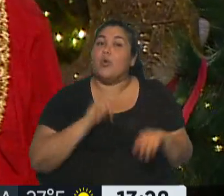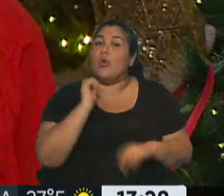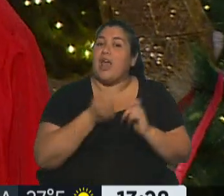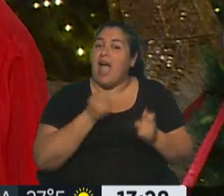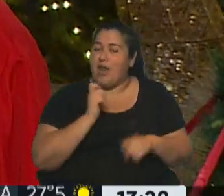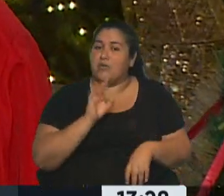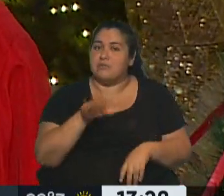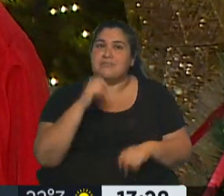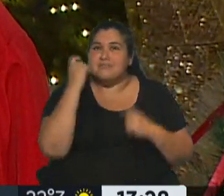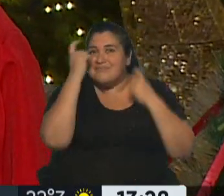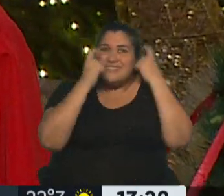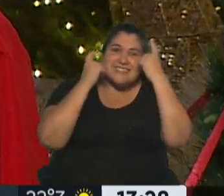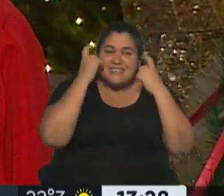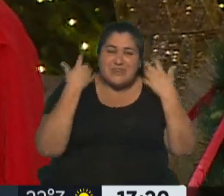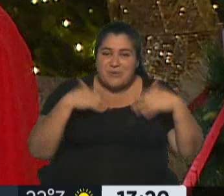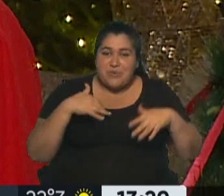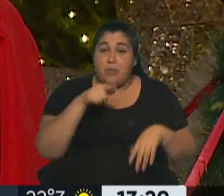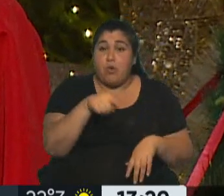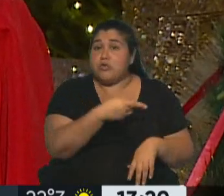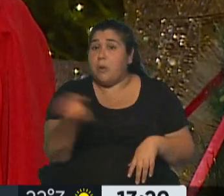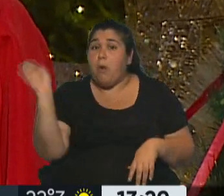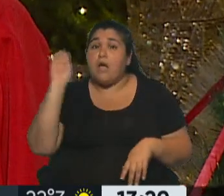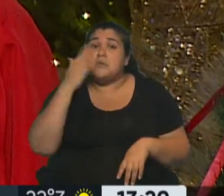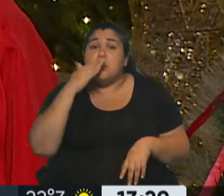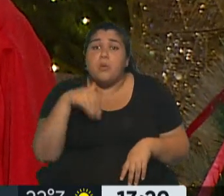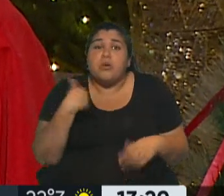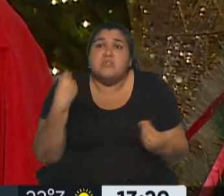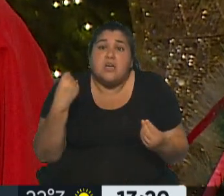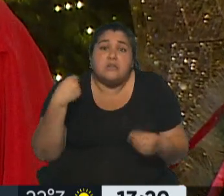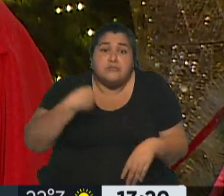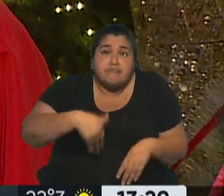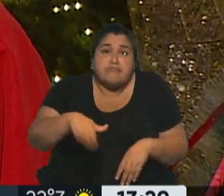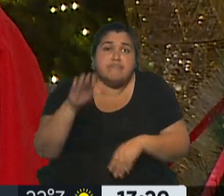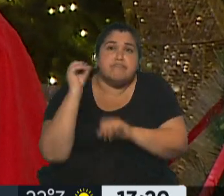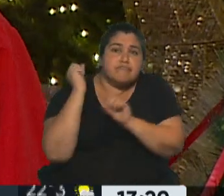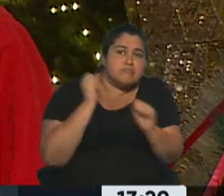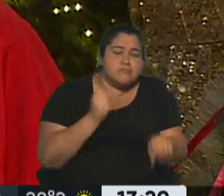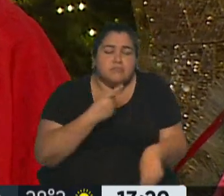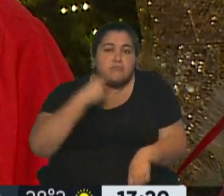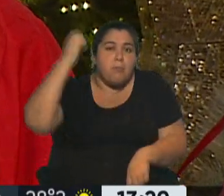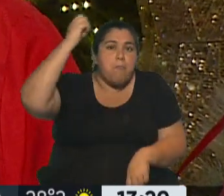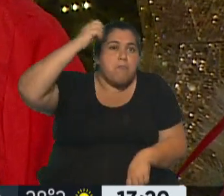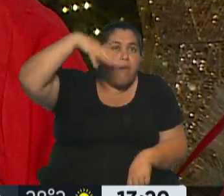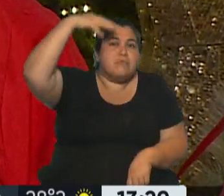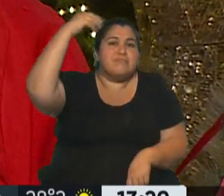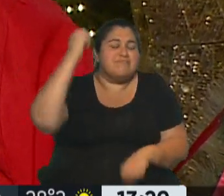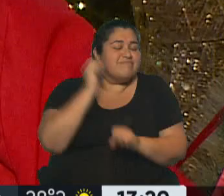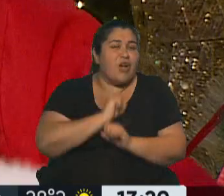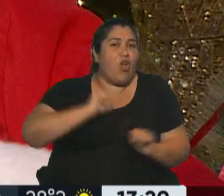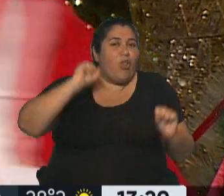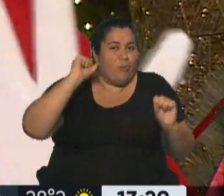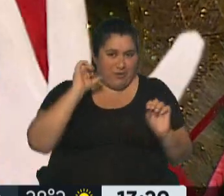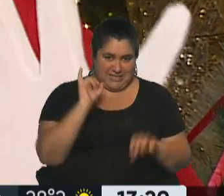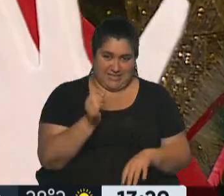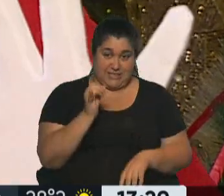Vienen con mucha ilusión porque vos te vas ahora de este lugar y para la Navidad apareces de forma misteriosa en las casas. 24 exactamente sin